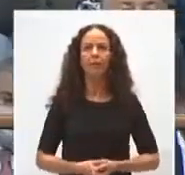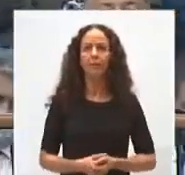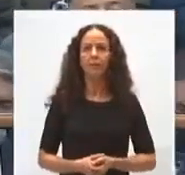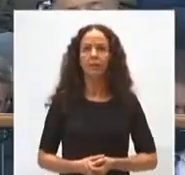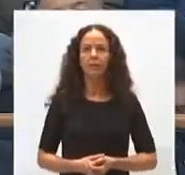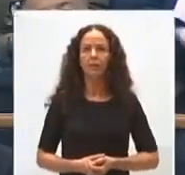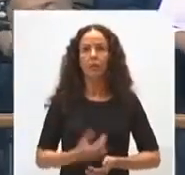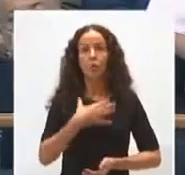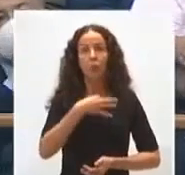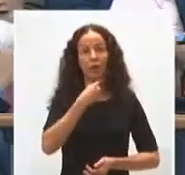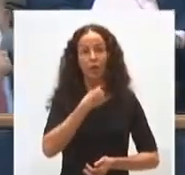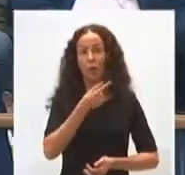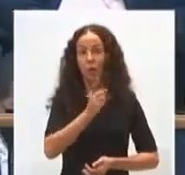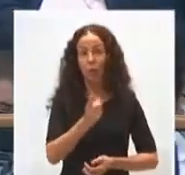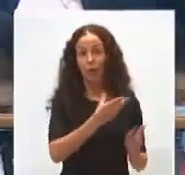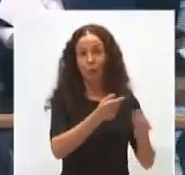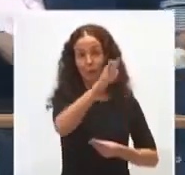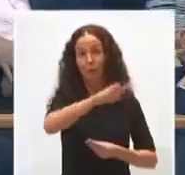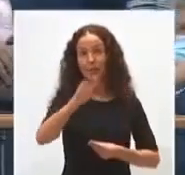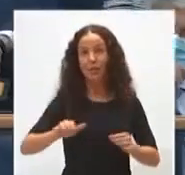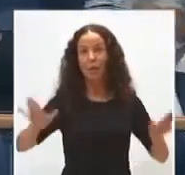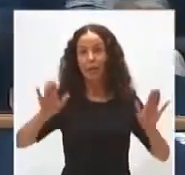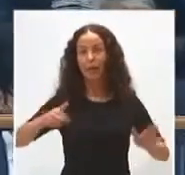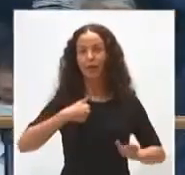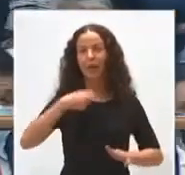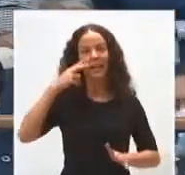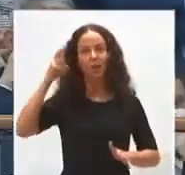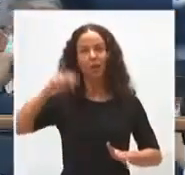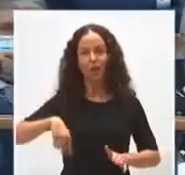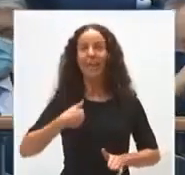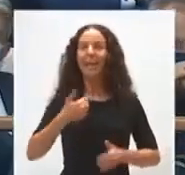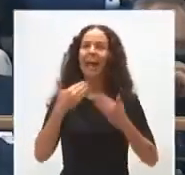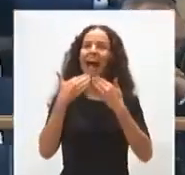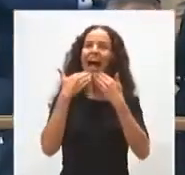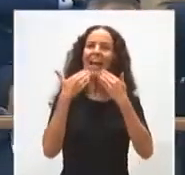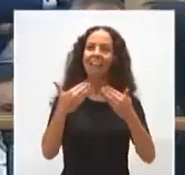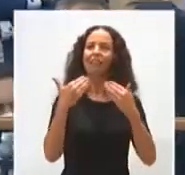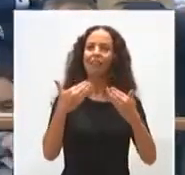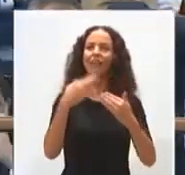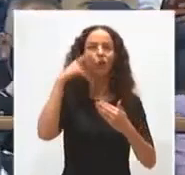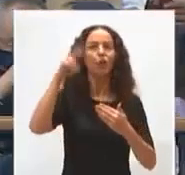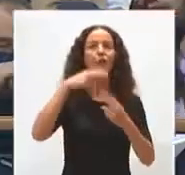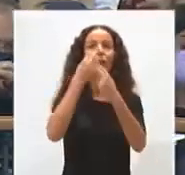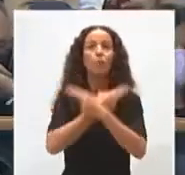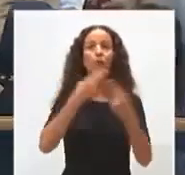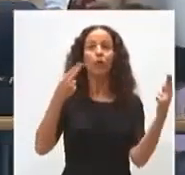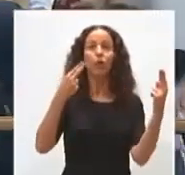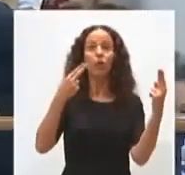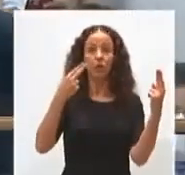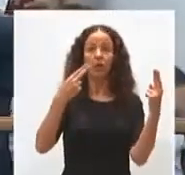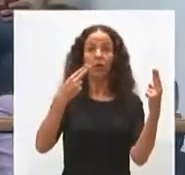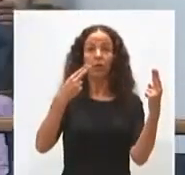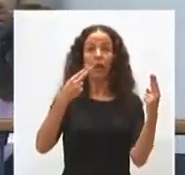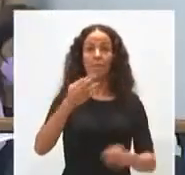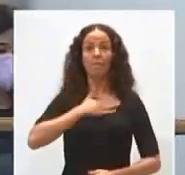le tiene porqué gustar a todo el mundo yo lo entiendo pero lo tengo que reconocer agradecer que se haya reconocido en público por parte de la patronal